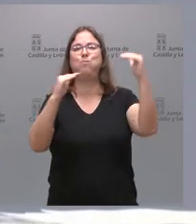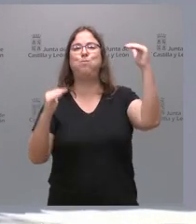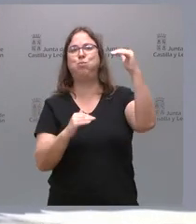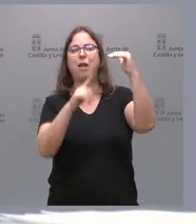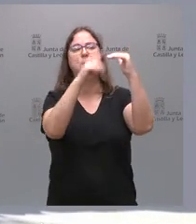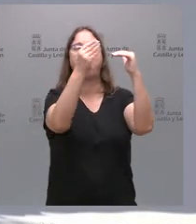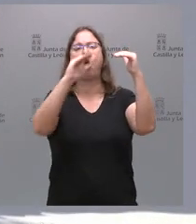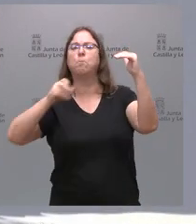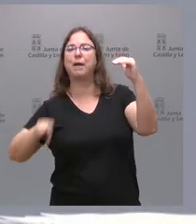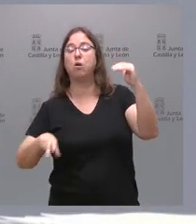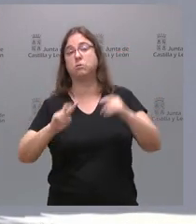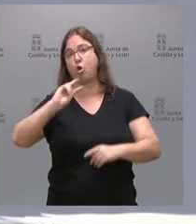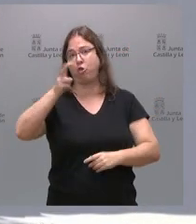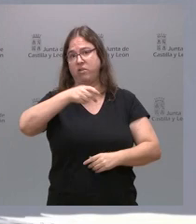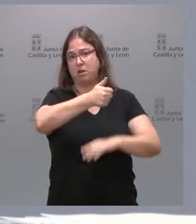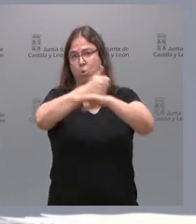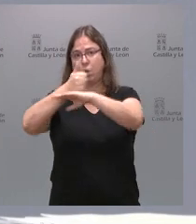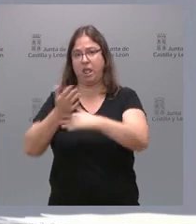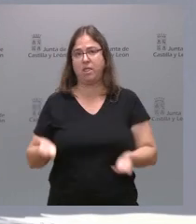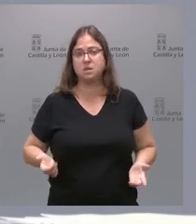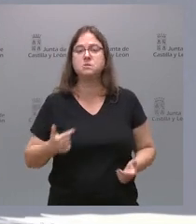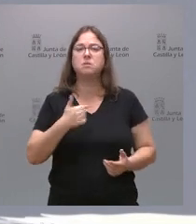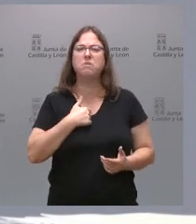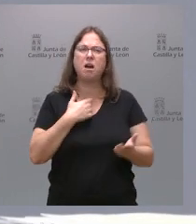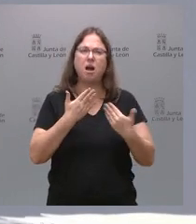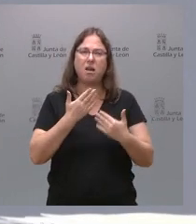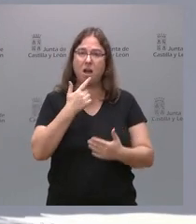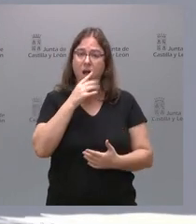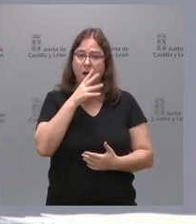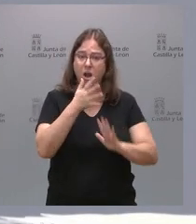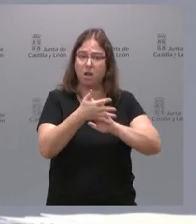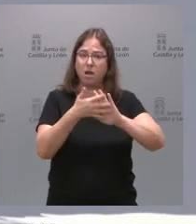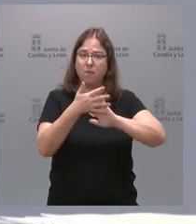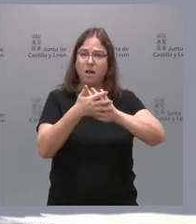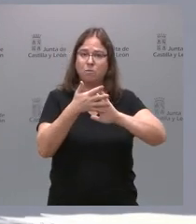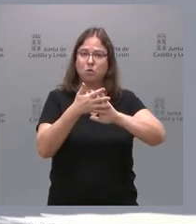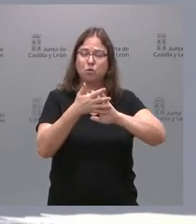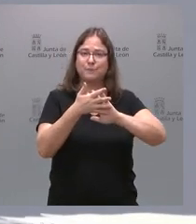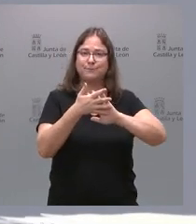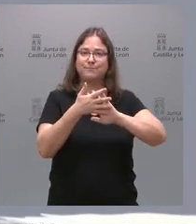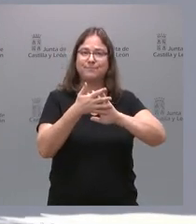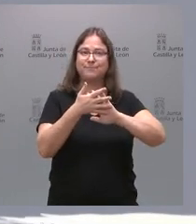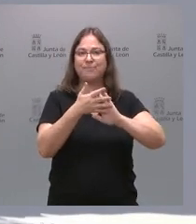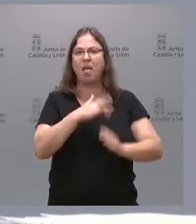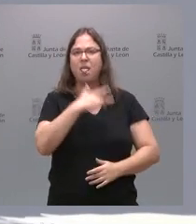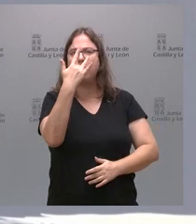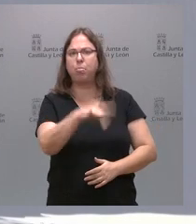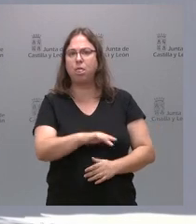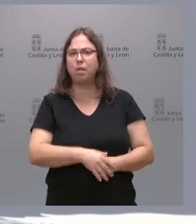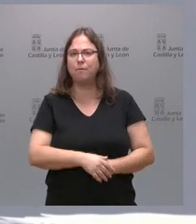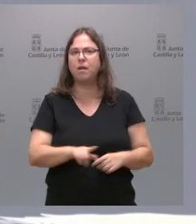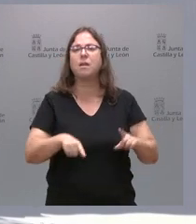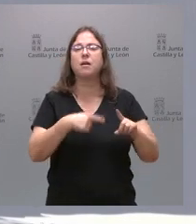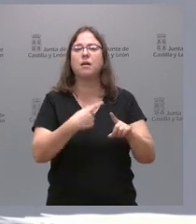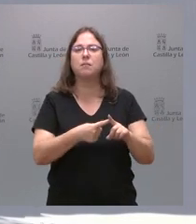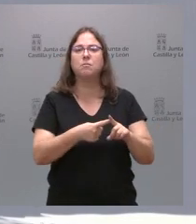corresponden a otras autoridades y mucho menos llegar a hablar como se está hablando ahora de amnistías unidas